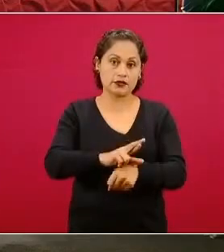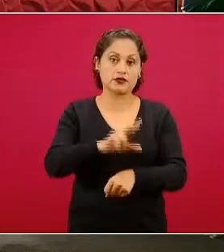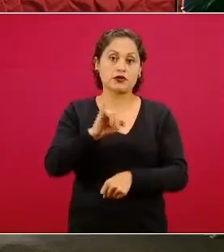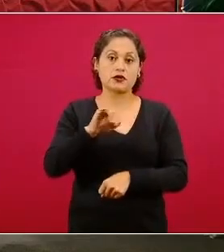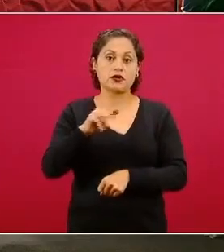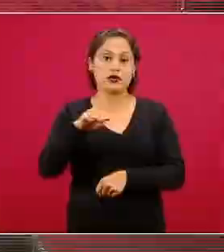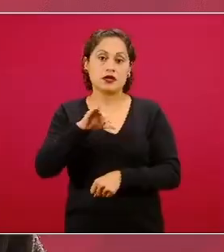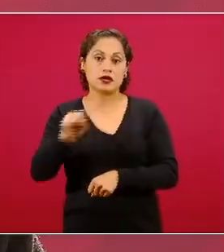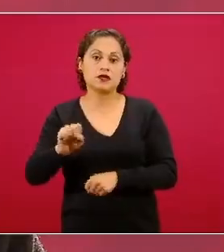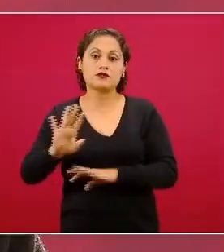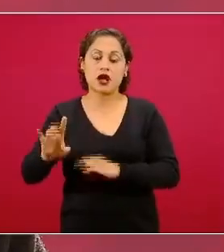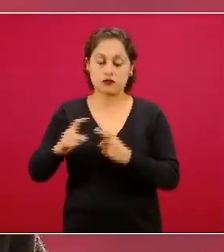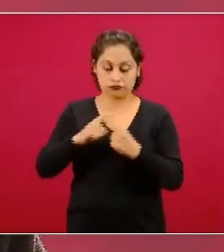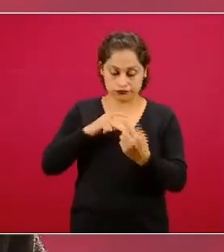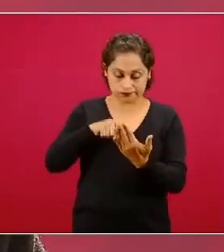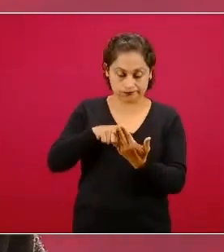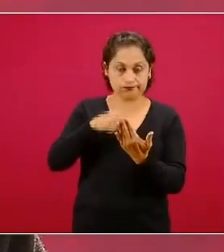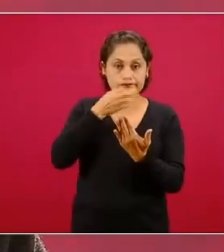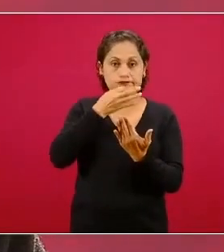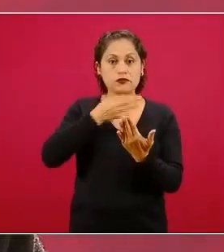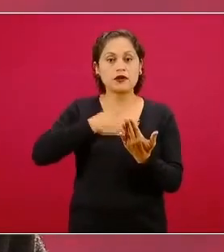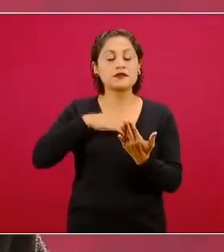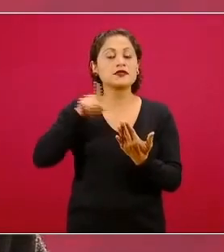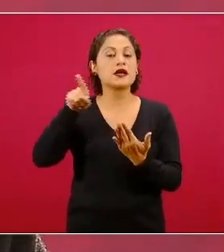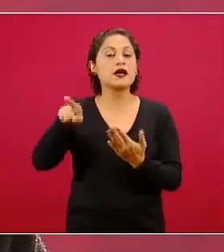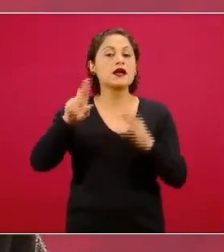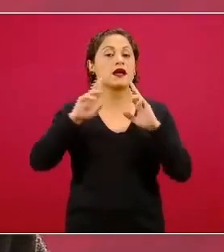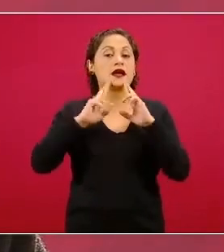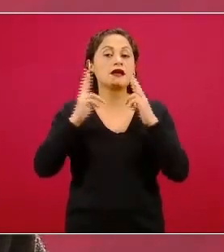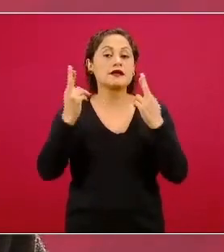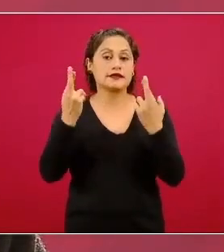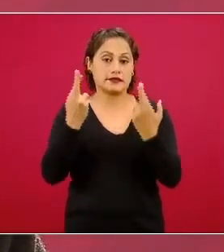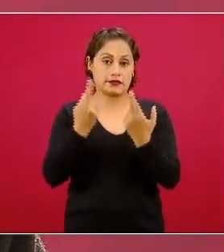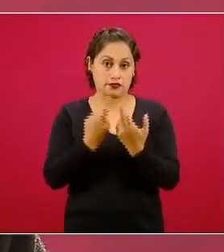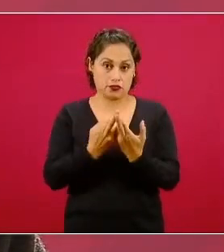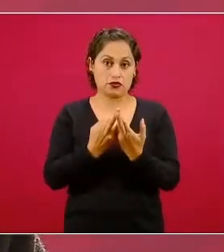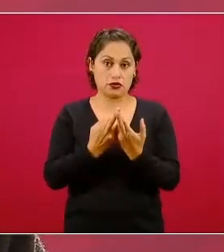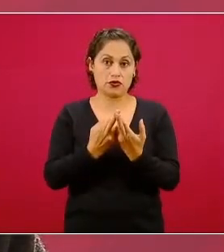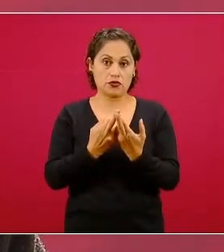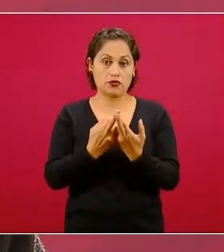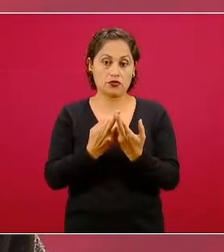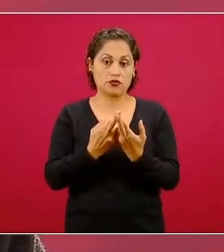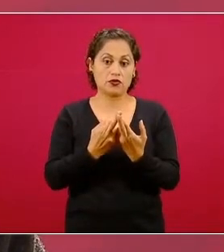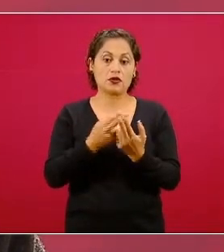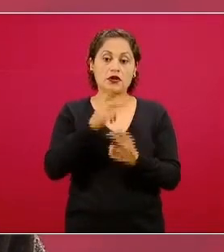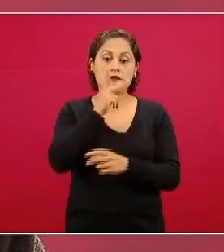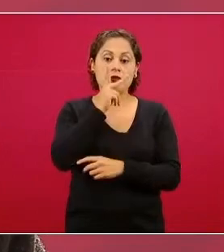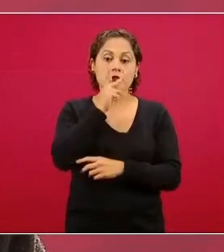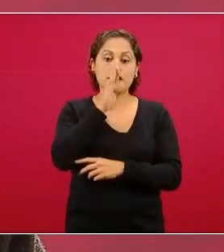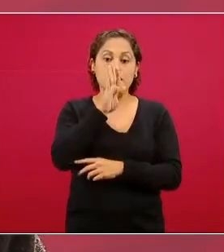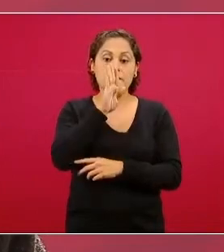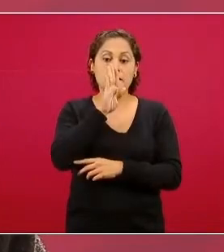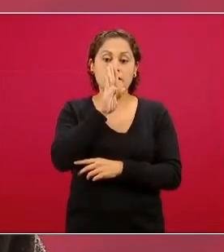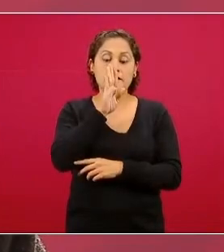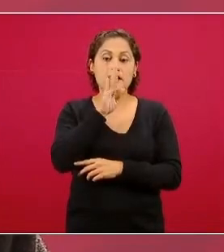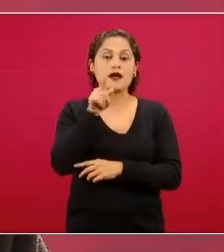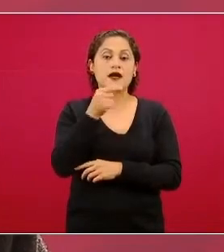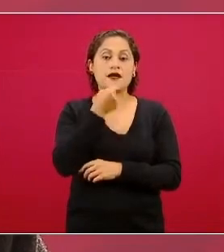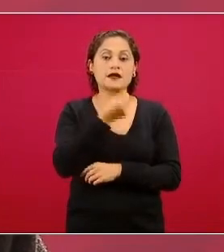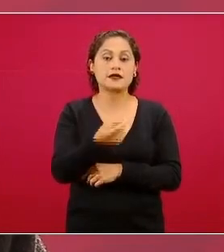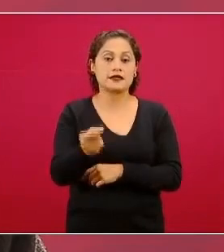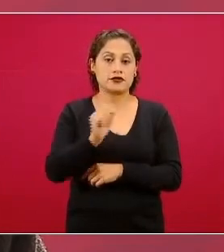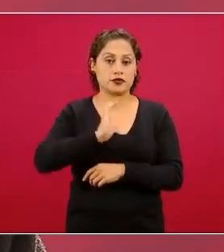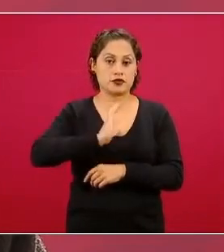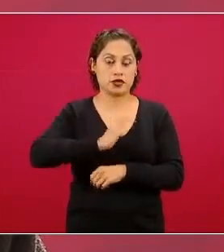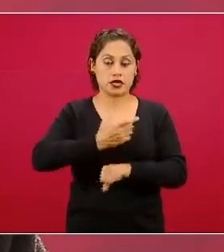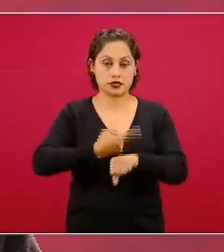y ya me está mandando un mensaje de que está en una reunión con los papás y mamás de los niños con cáncer